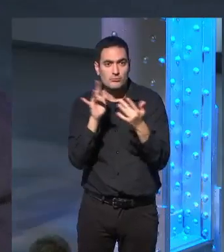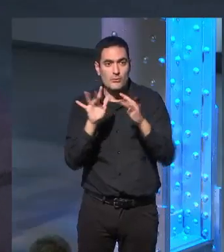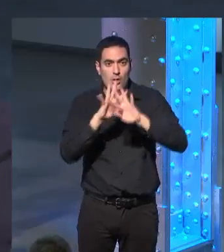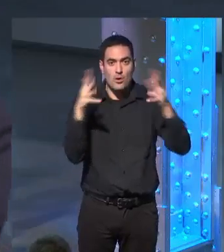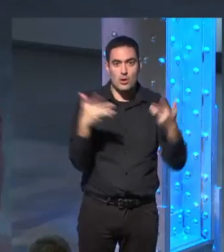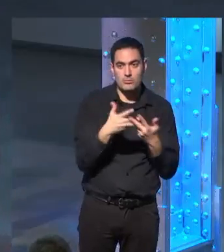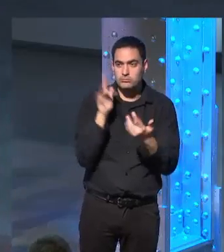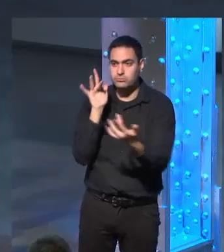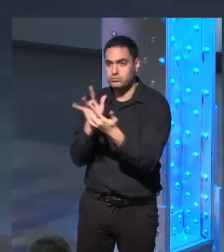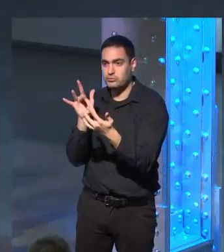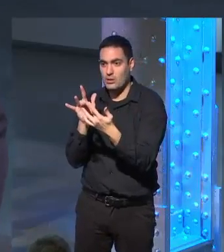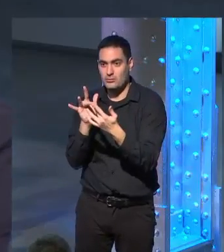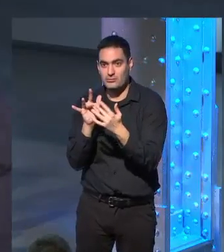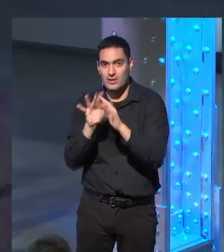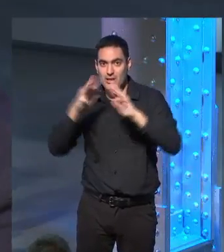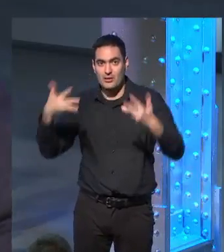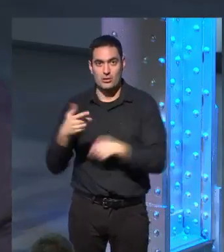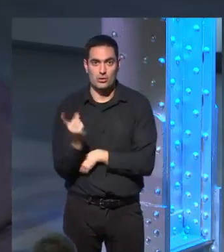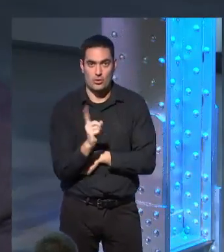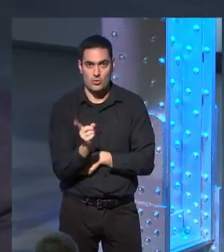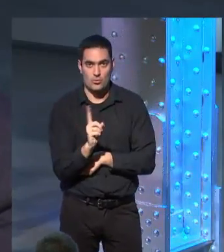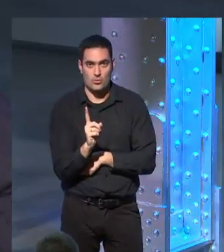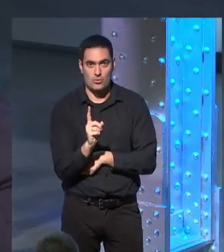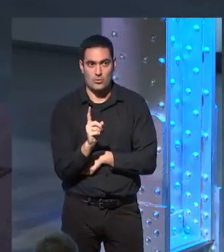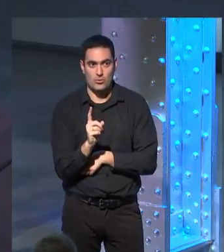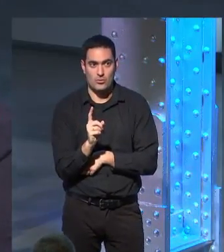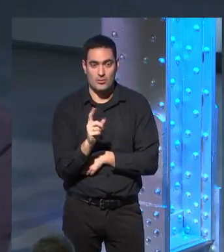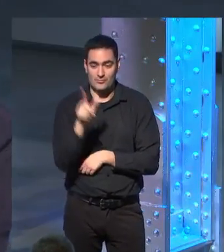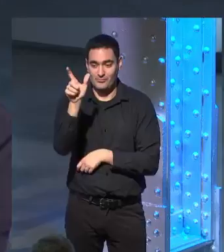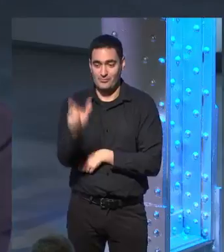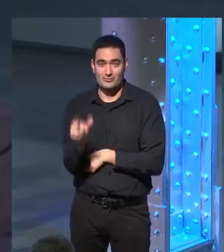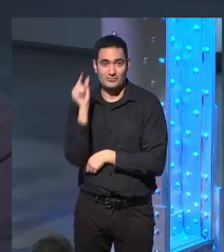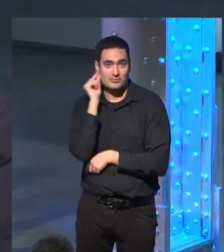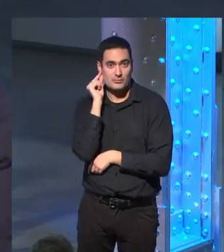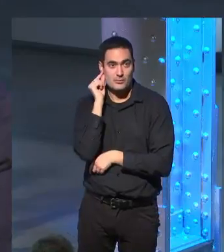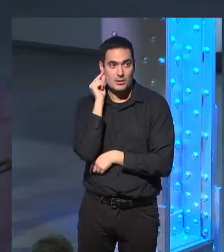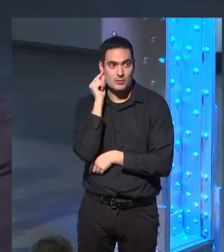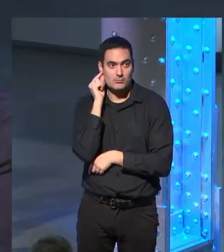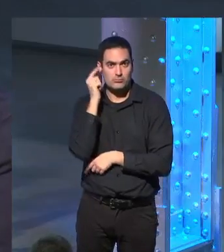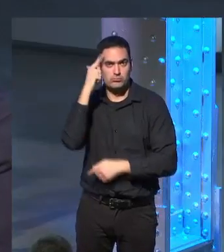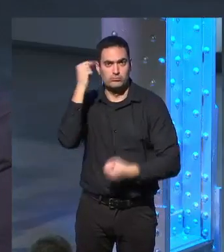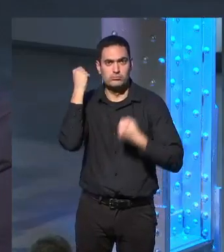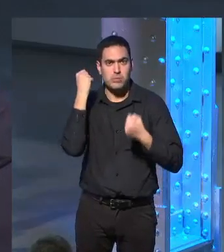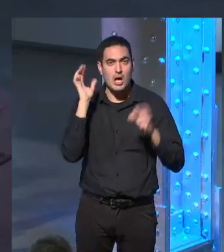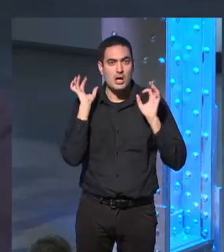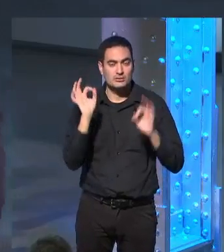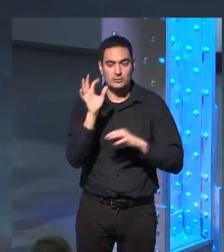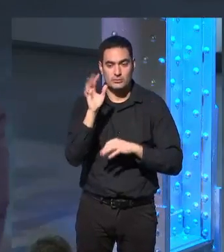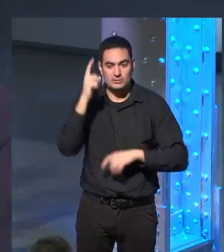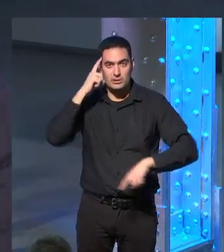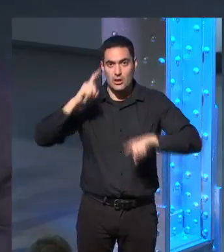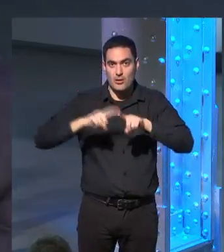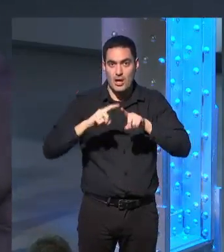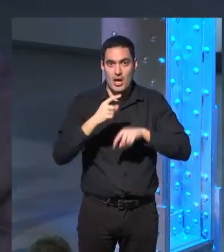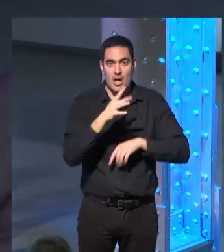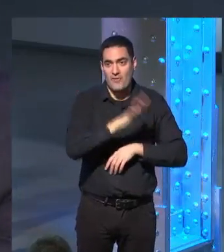online y las relaciones offline. Lefa, además, es especialista en psiquiatría infantil, sí,